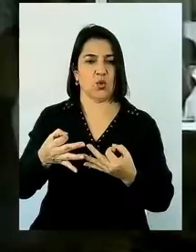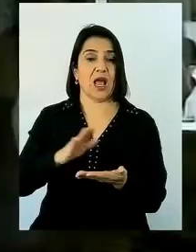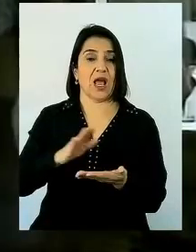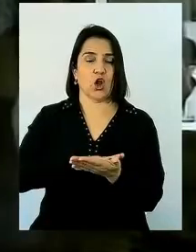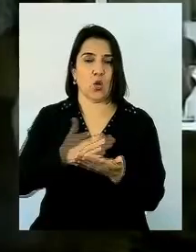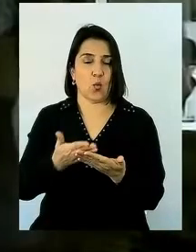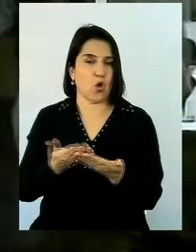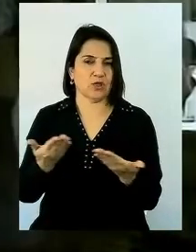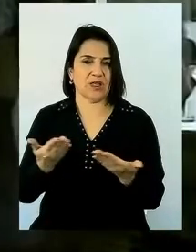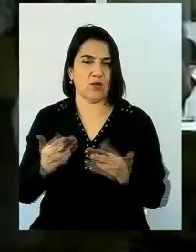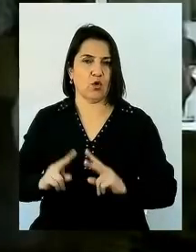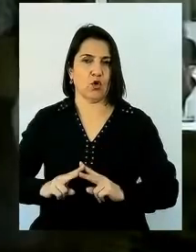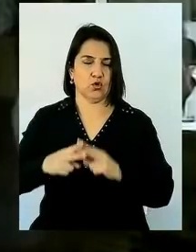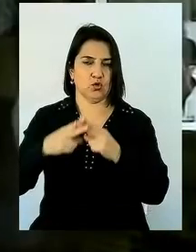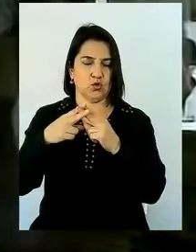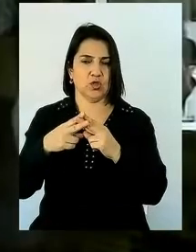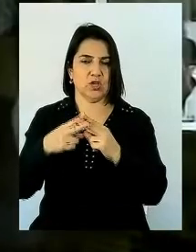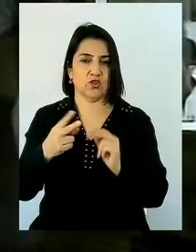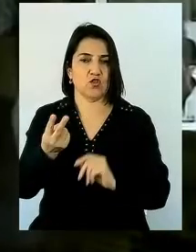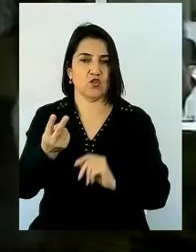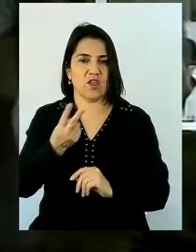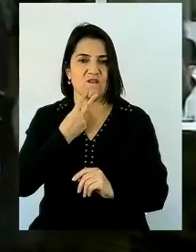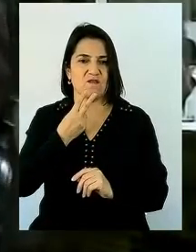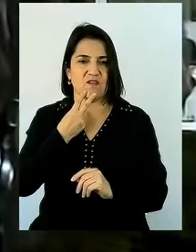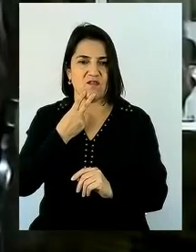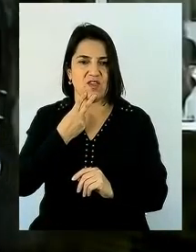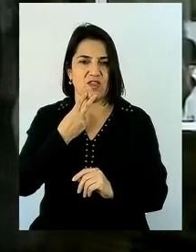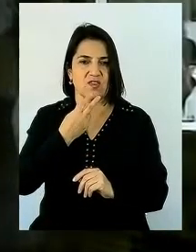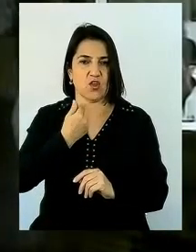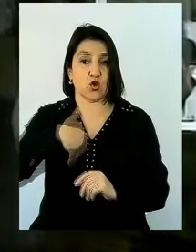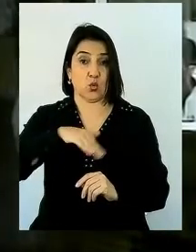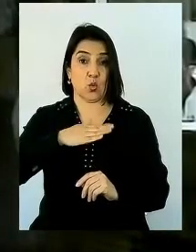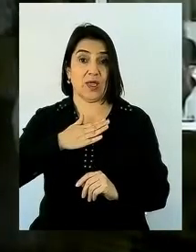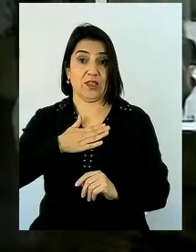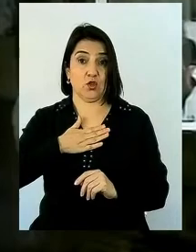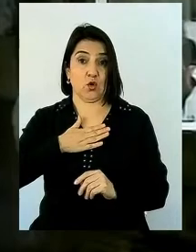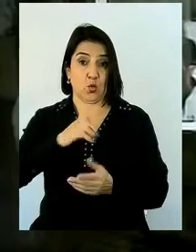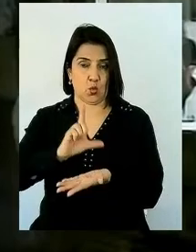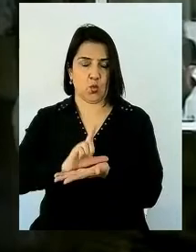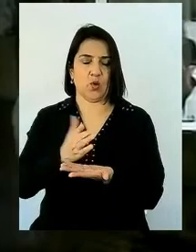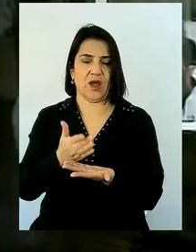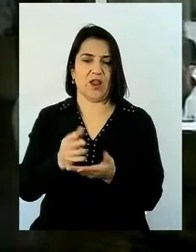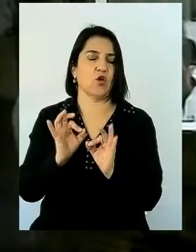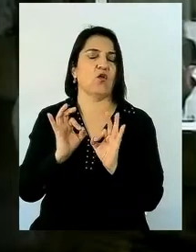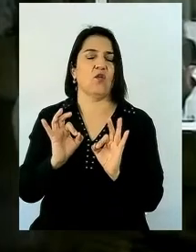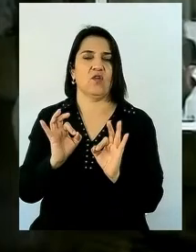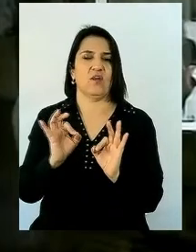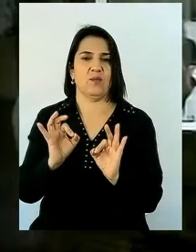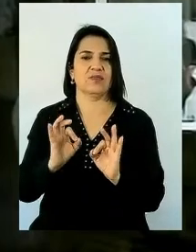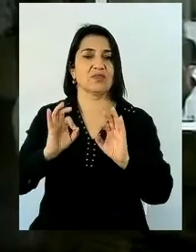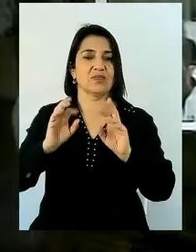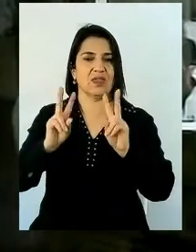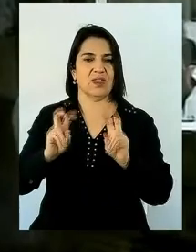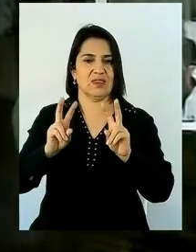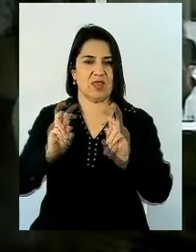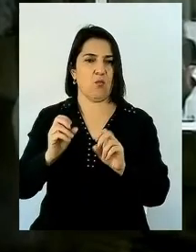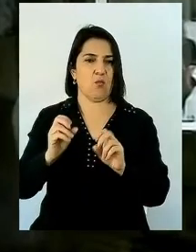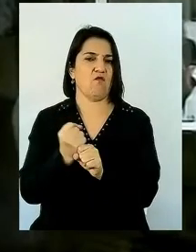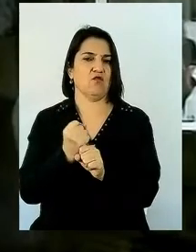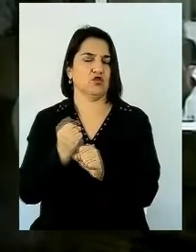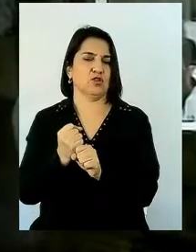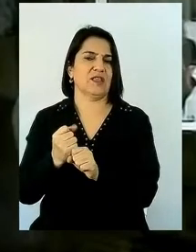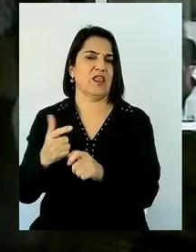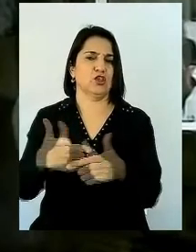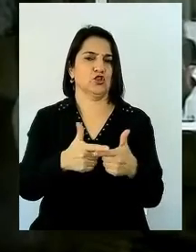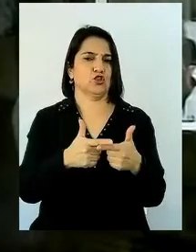habitando nuestro territorio. Y obviamente los temas funcionales socioambientales del territorio,